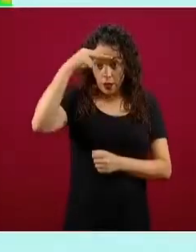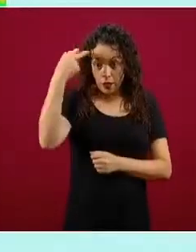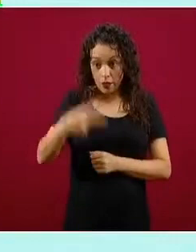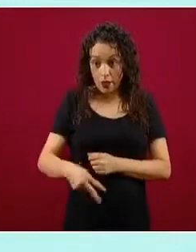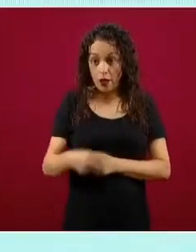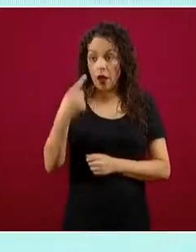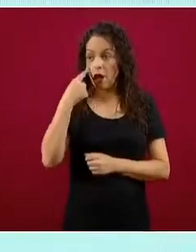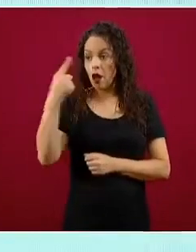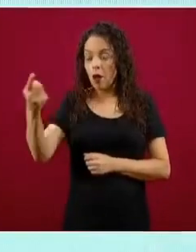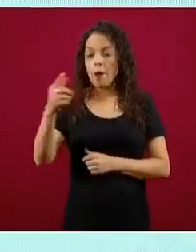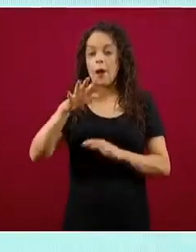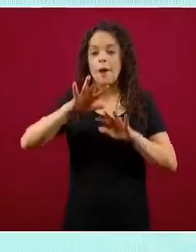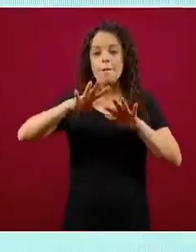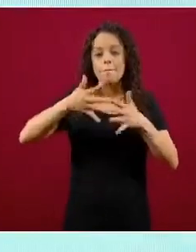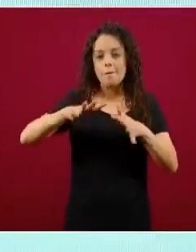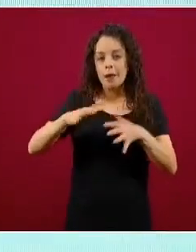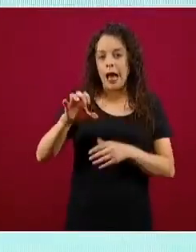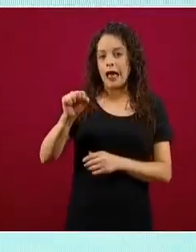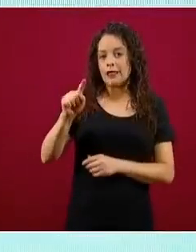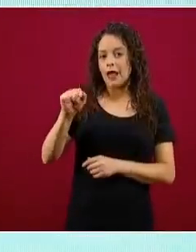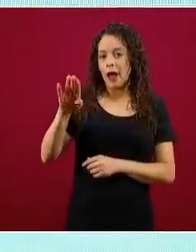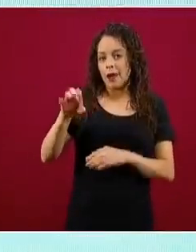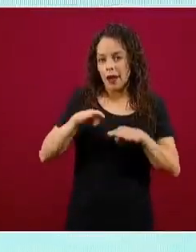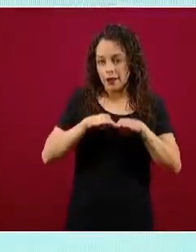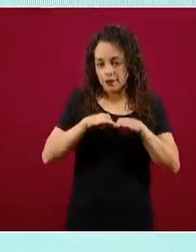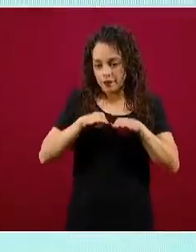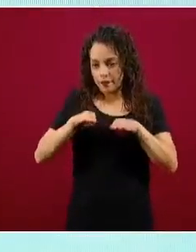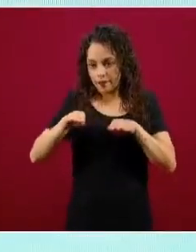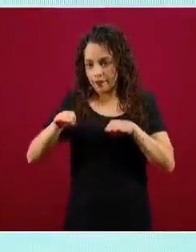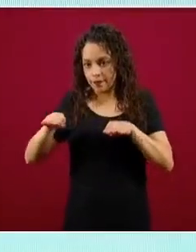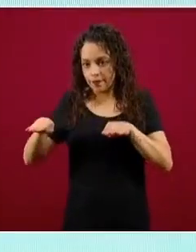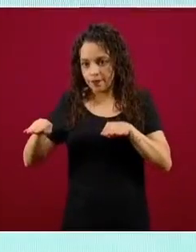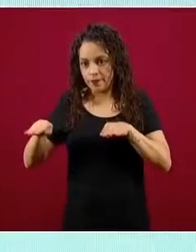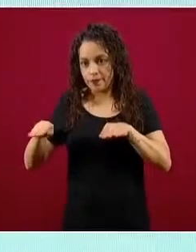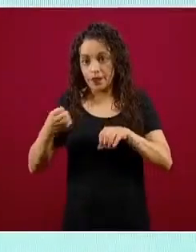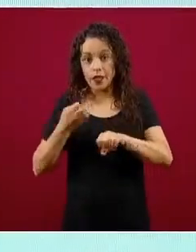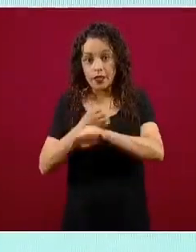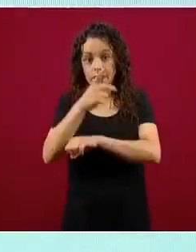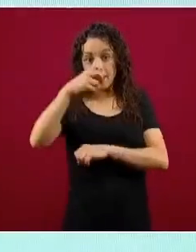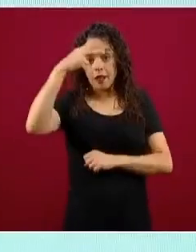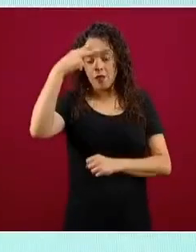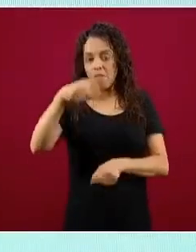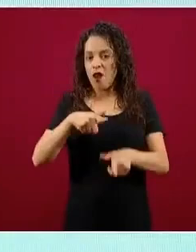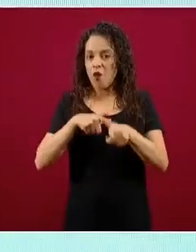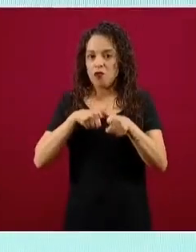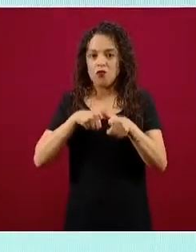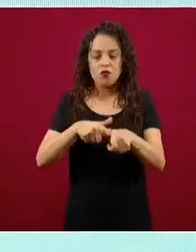un punto de estabilidad, al tiempo que la del Estado de México sigue creciendo.